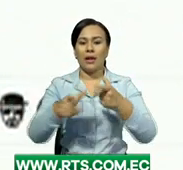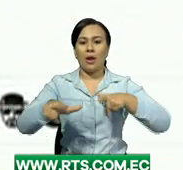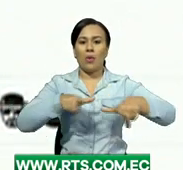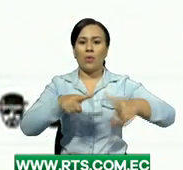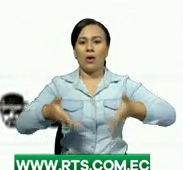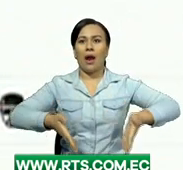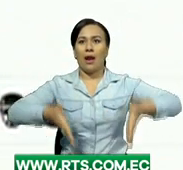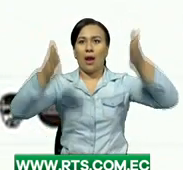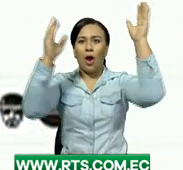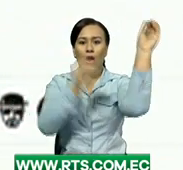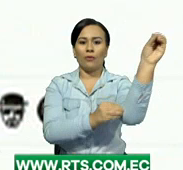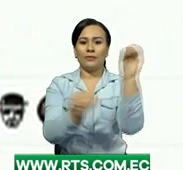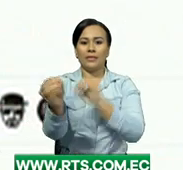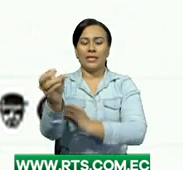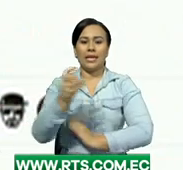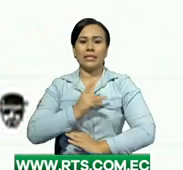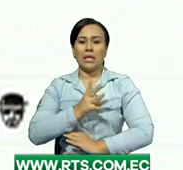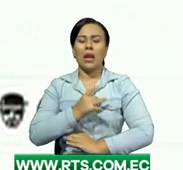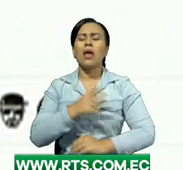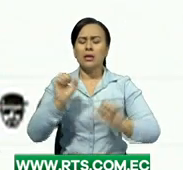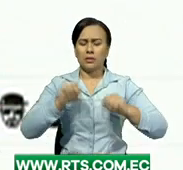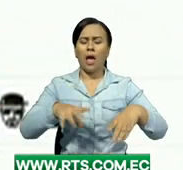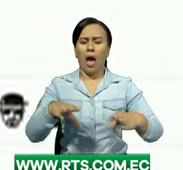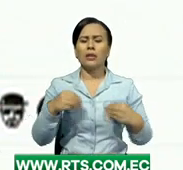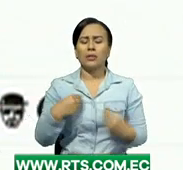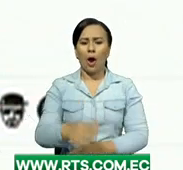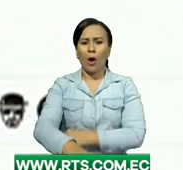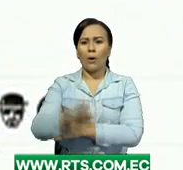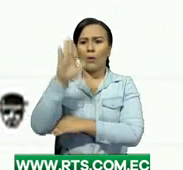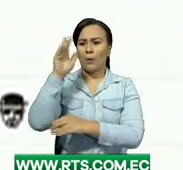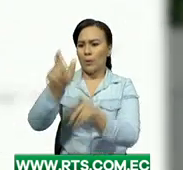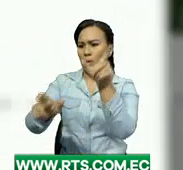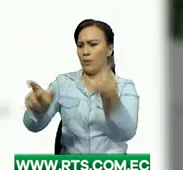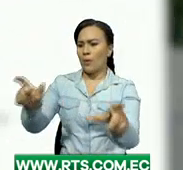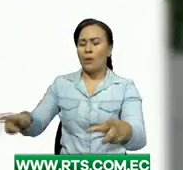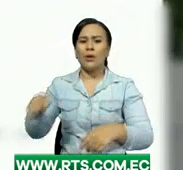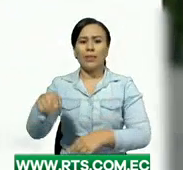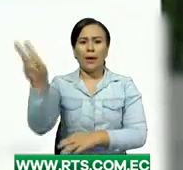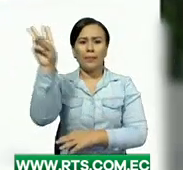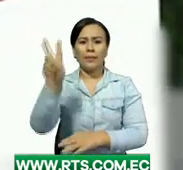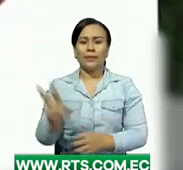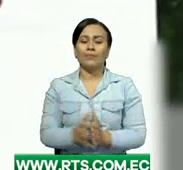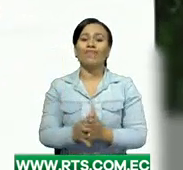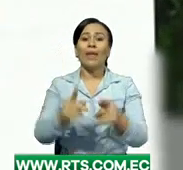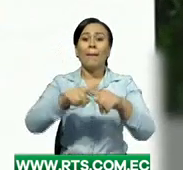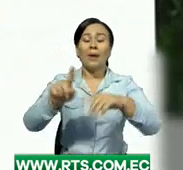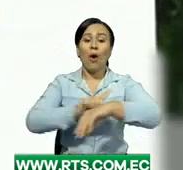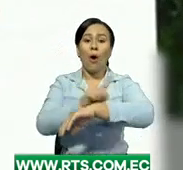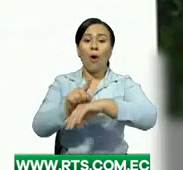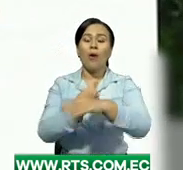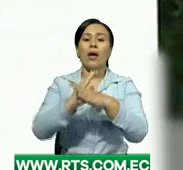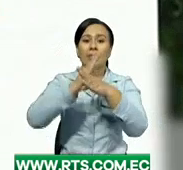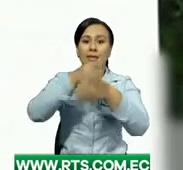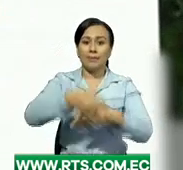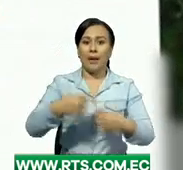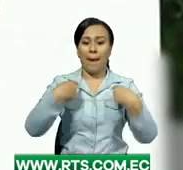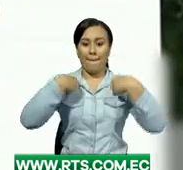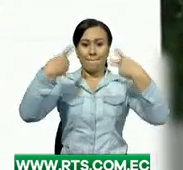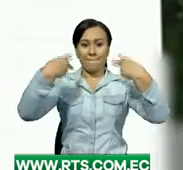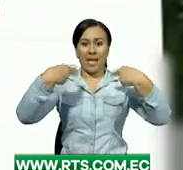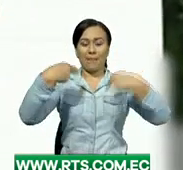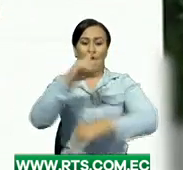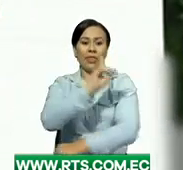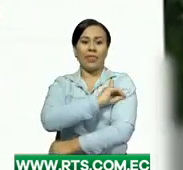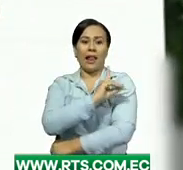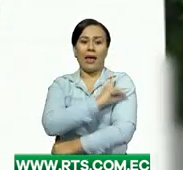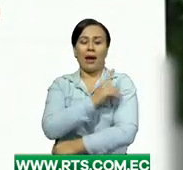Chile reafirma su compromiso con demócratas venezolanos. Pero horas más tarde, el mismo embajador aseguraba